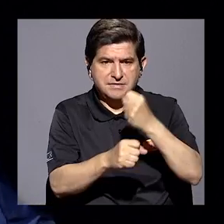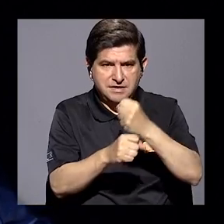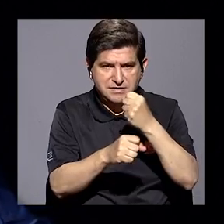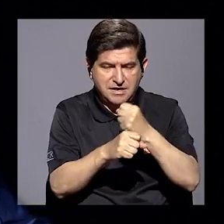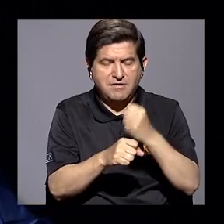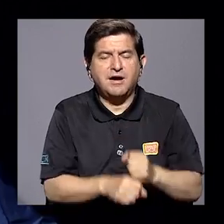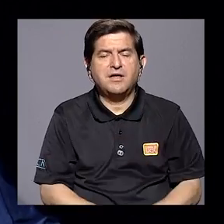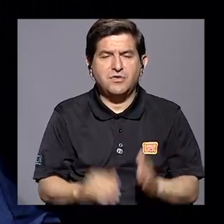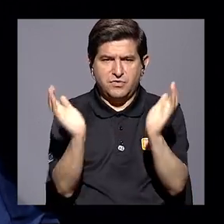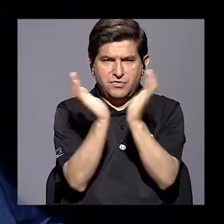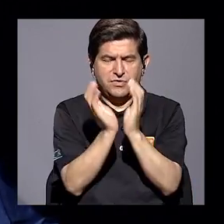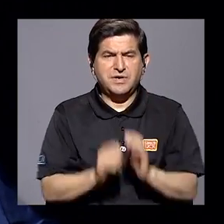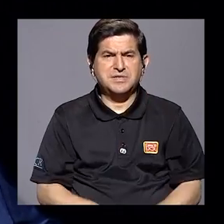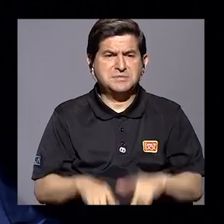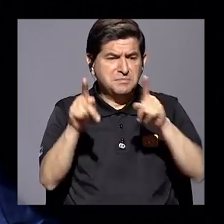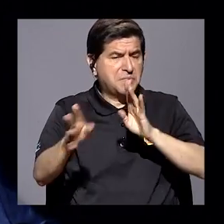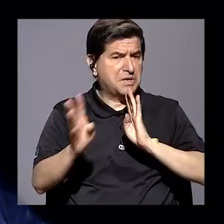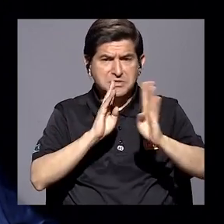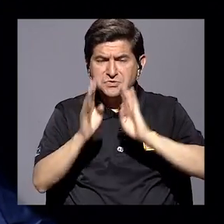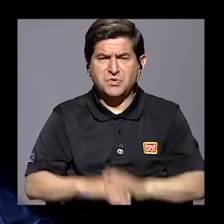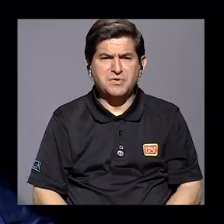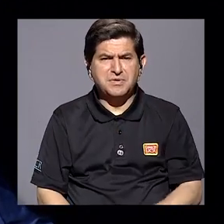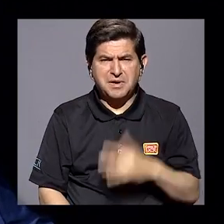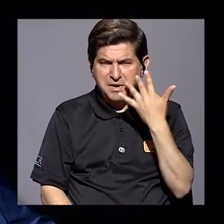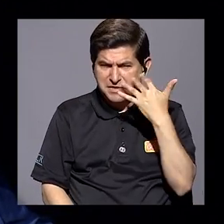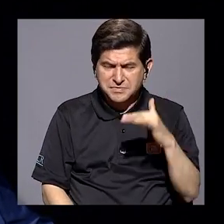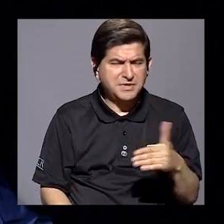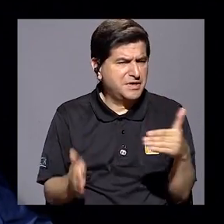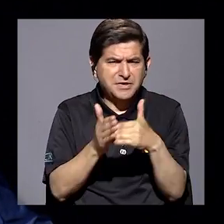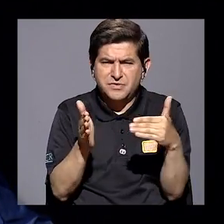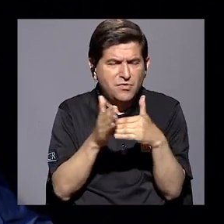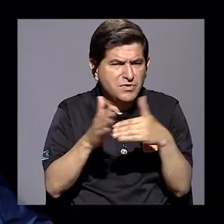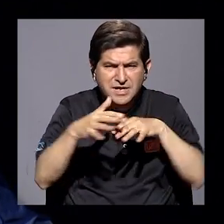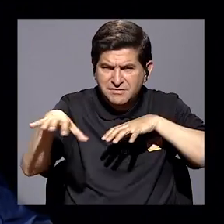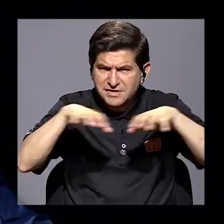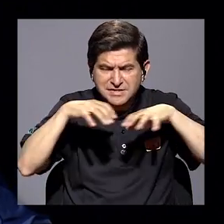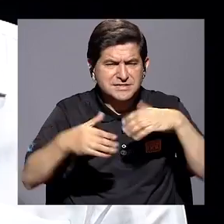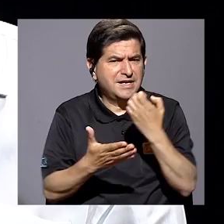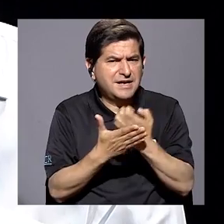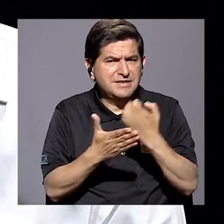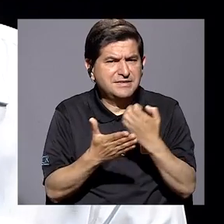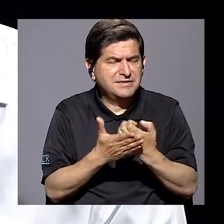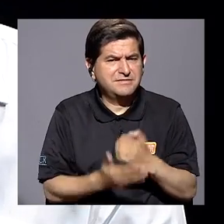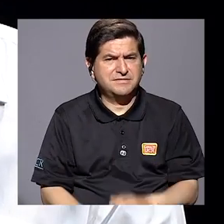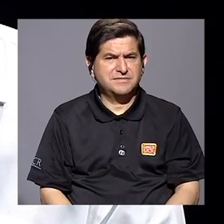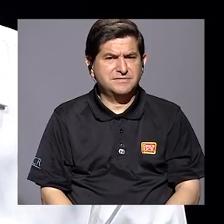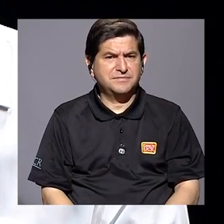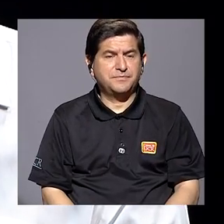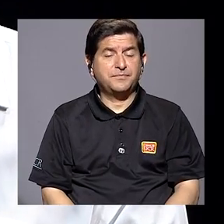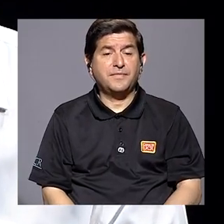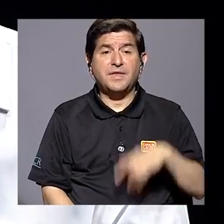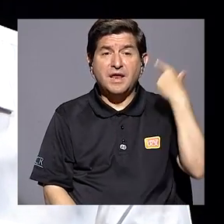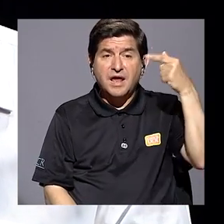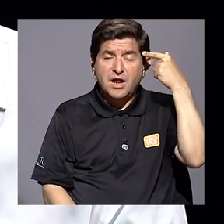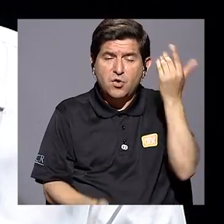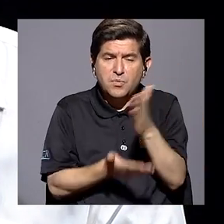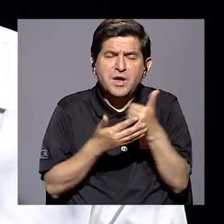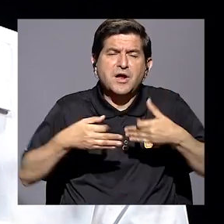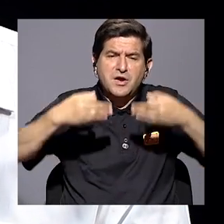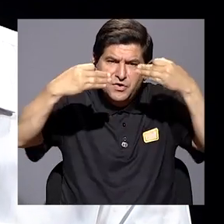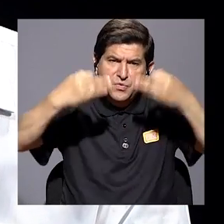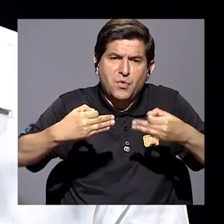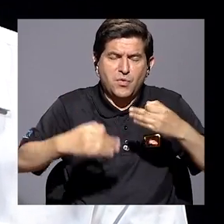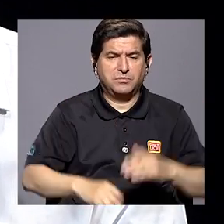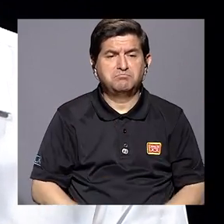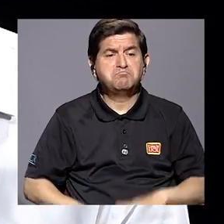de estas cosas nadie habla o se percibe que no hay esfuerzos para reactivación económica con él a ver el gobierno adoptado algunas medidas